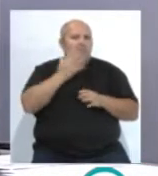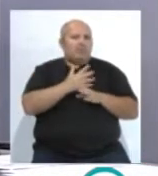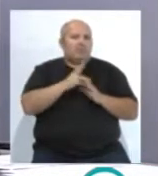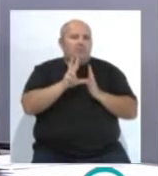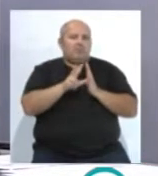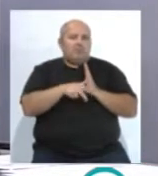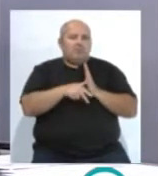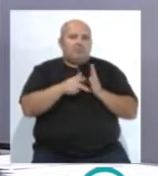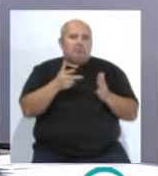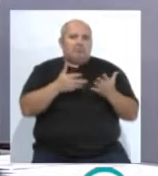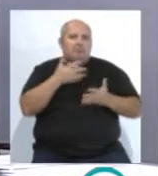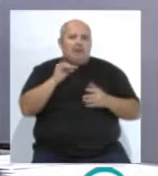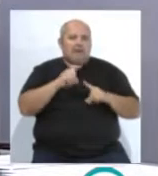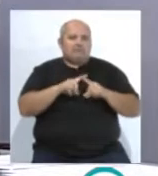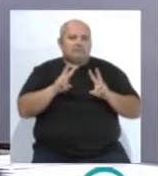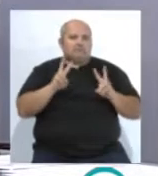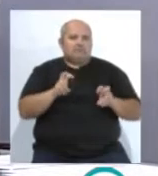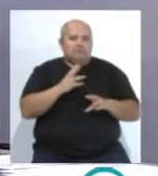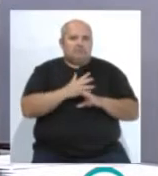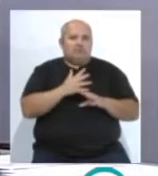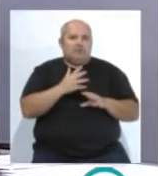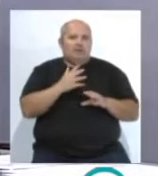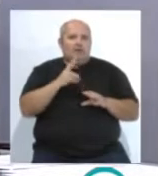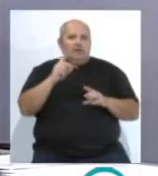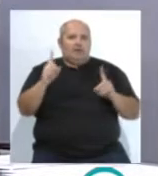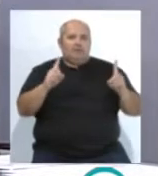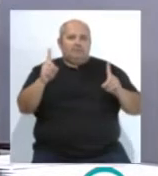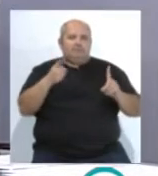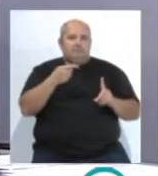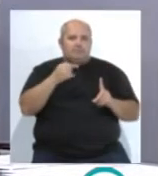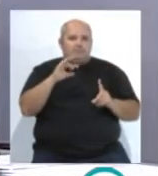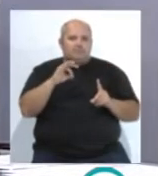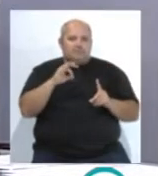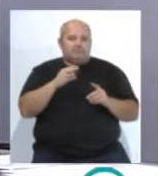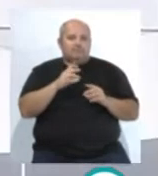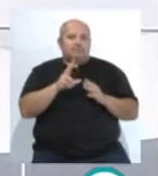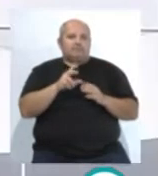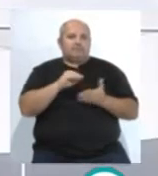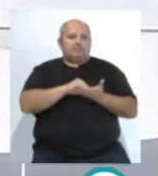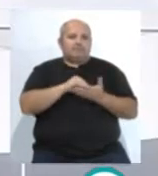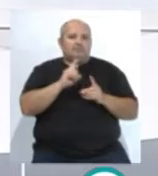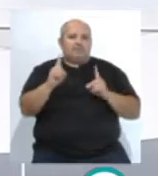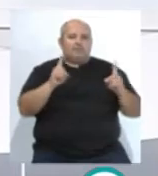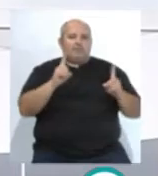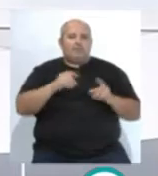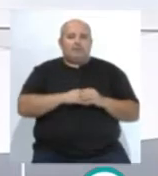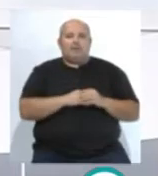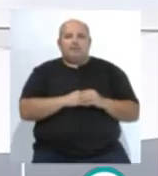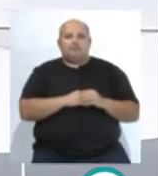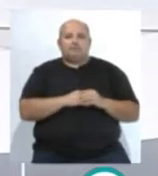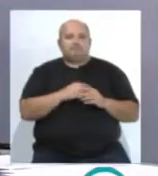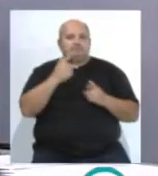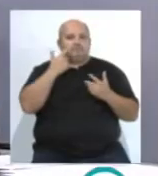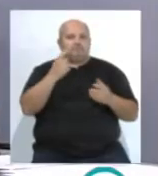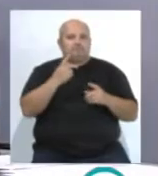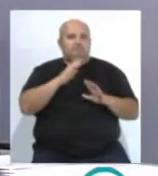Ale de principio. Yo al menos pensaba que el doble pivote iba a ser Garrido y Ale. Máximo cuando no va José María de convocatoria. Claro, y entonces